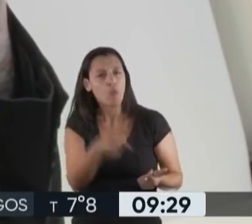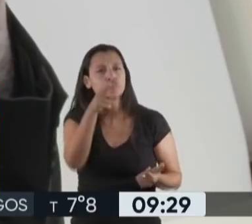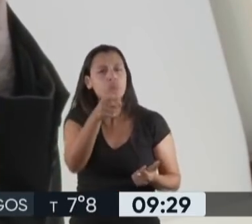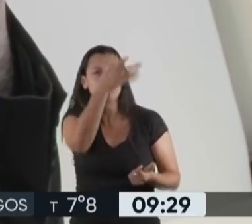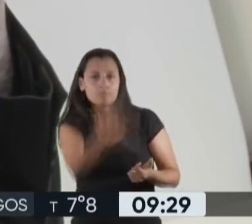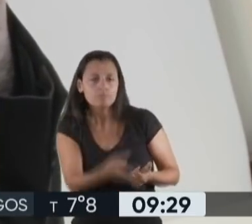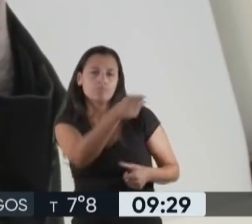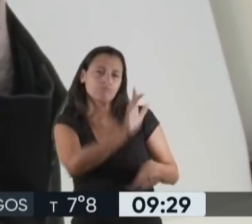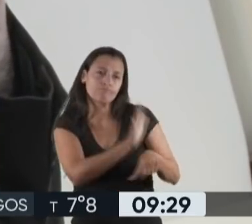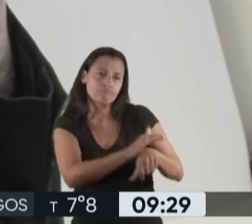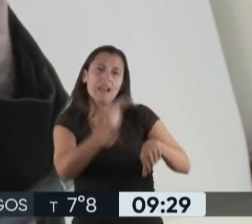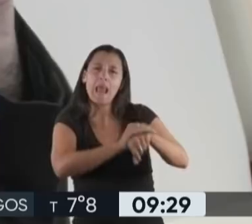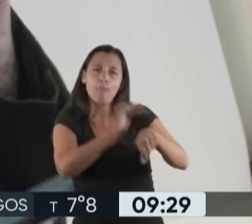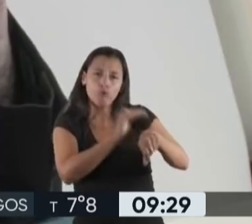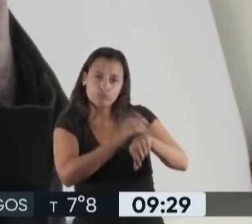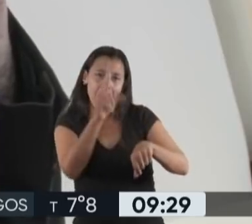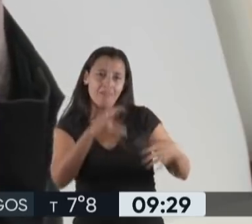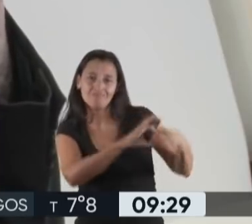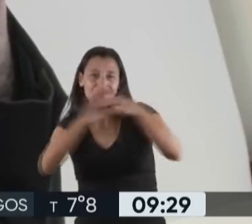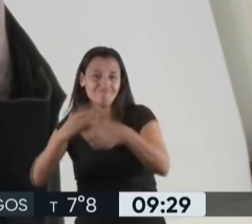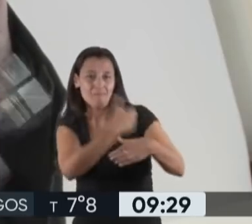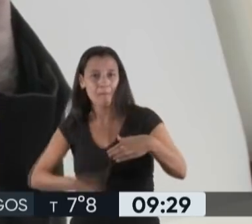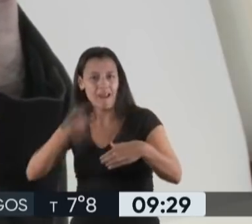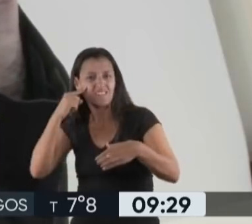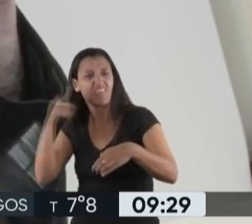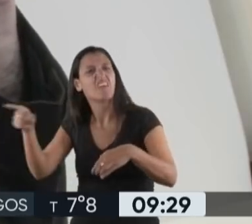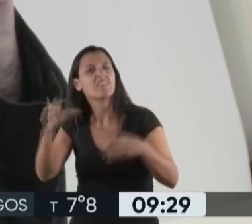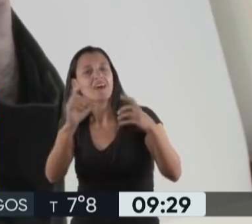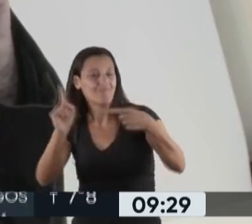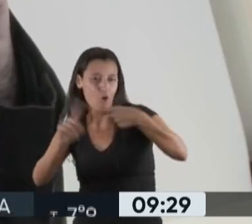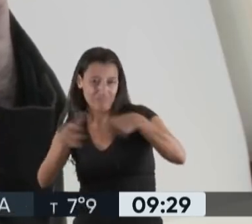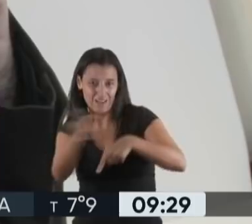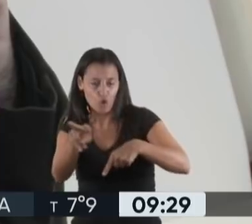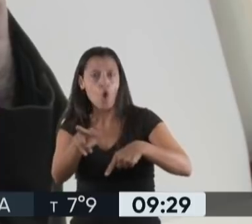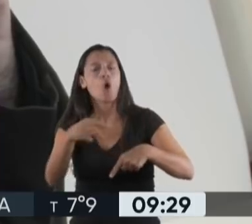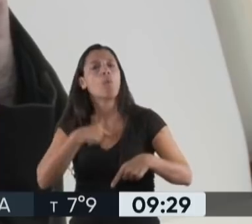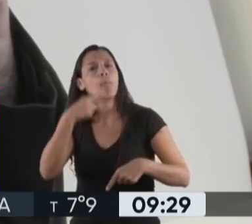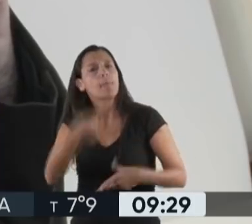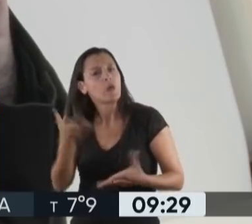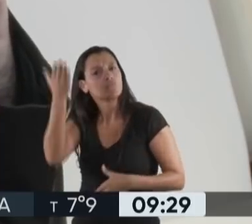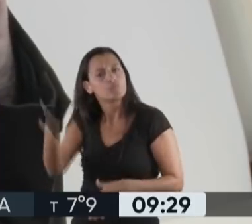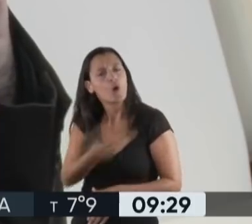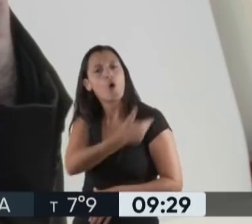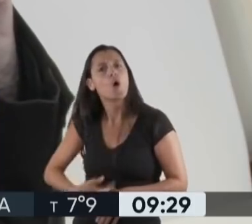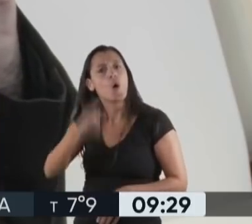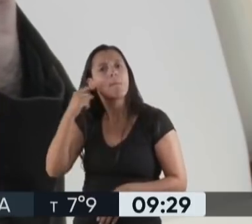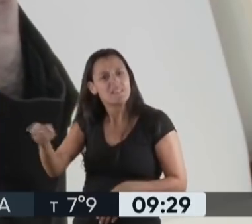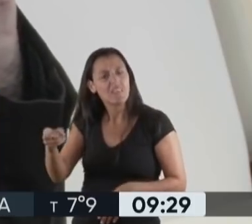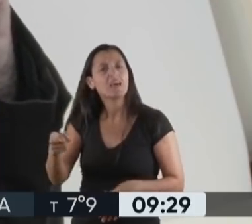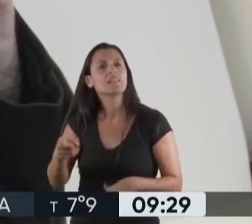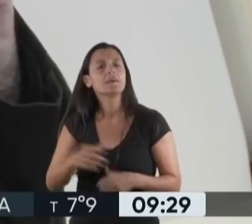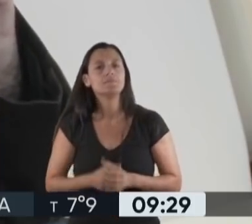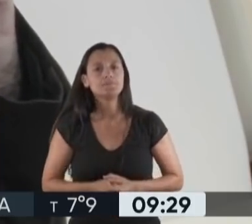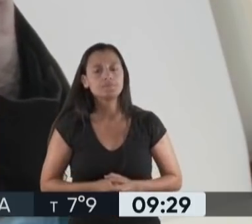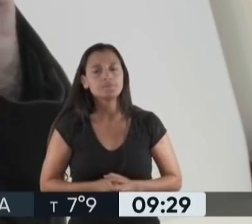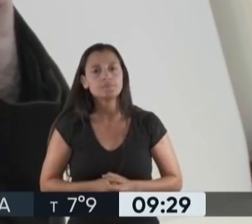como la portavoz, ¿no?, del presidente de la Nación, ¿qué le dice el presidente, aparte de la pregunta que hizo Ignacio con respecto a la gente que dentro